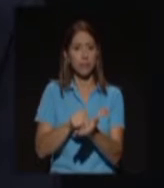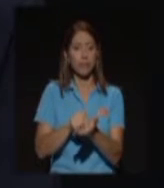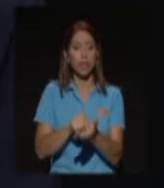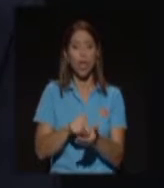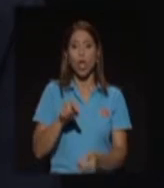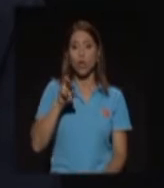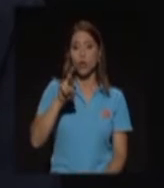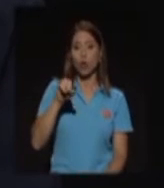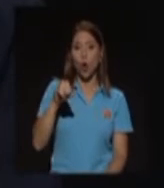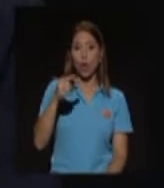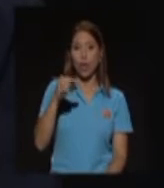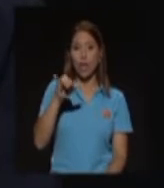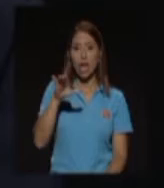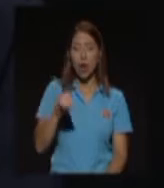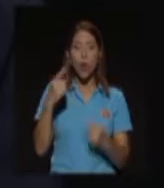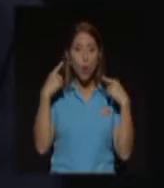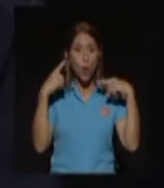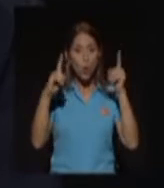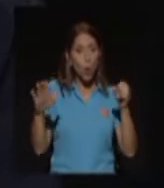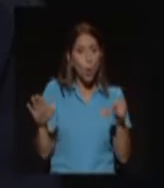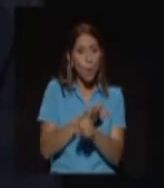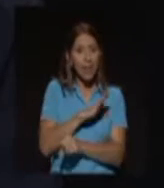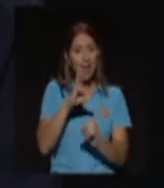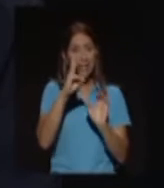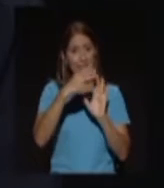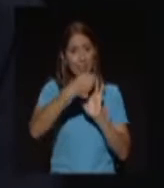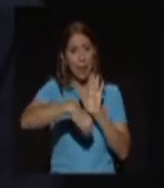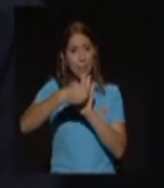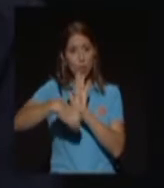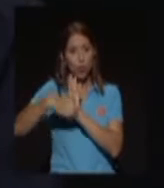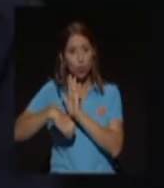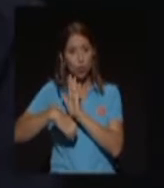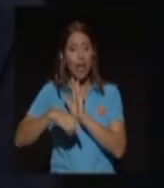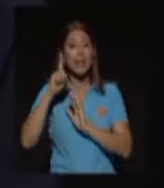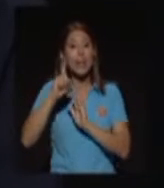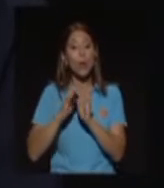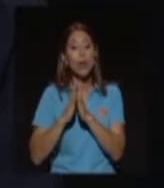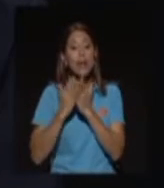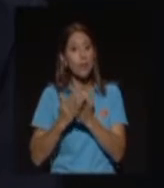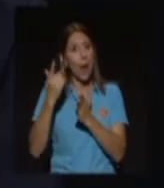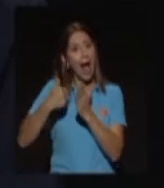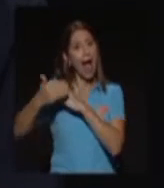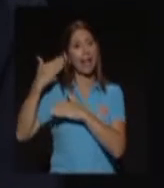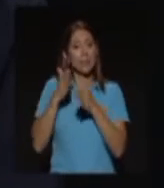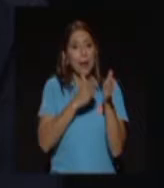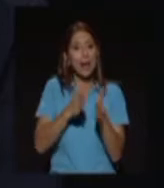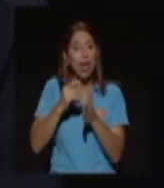Don Rodrigo logró completar 6 capítulos de una obra que estaba planeada para 13 capítulos.